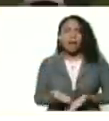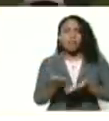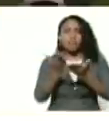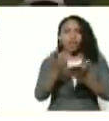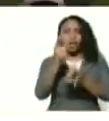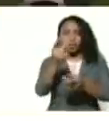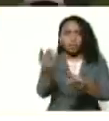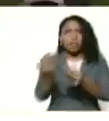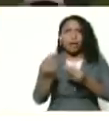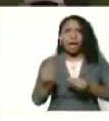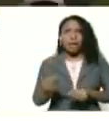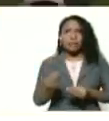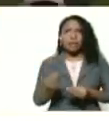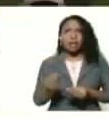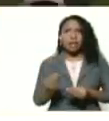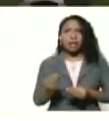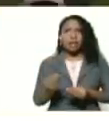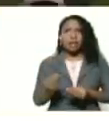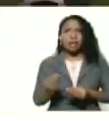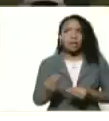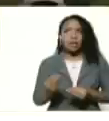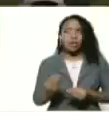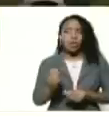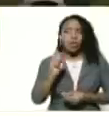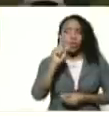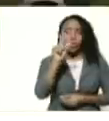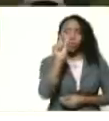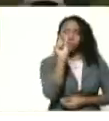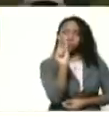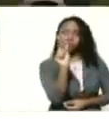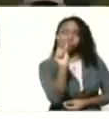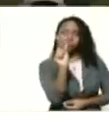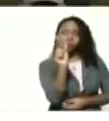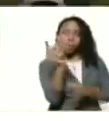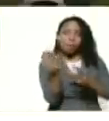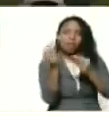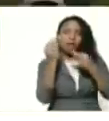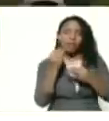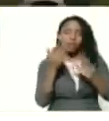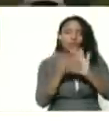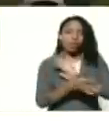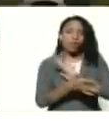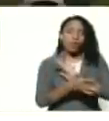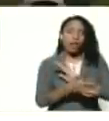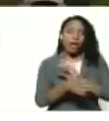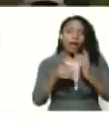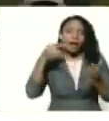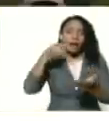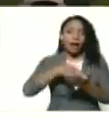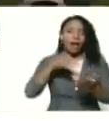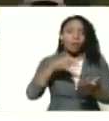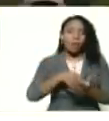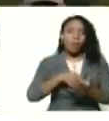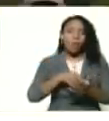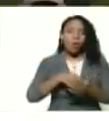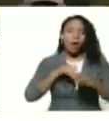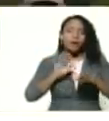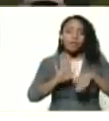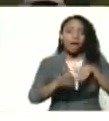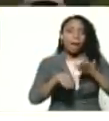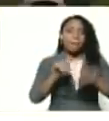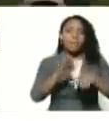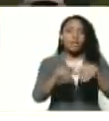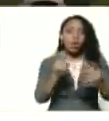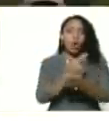me trajiste, Ernesto. Un micro sobre la serie Carabobo, Caminos